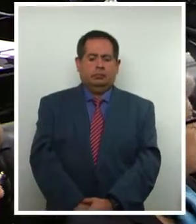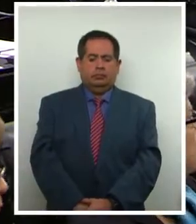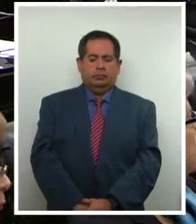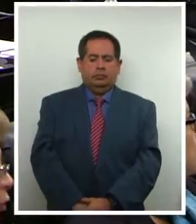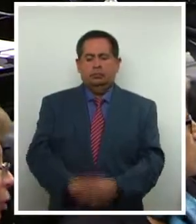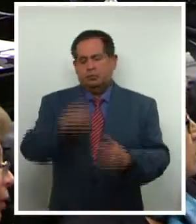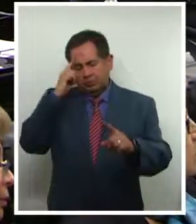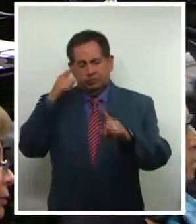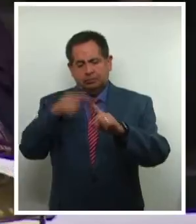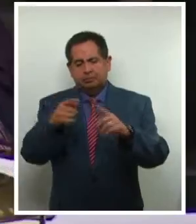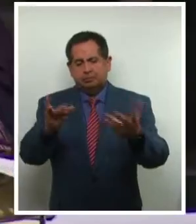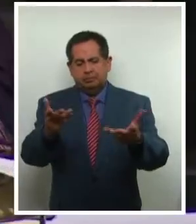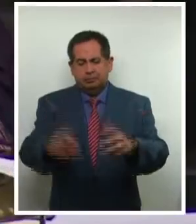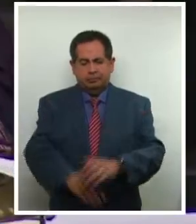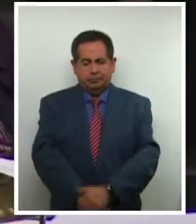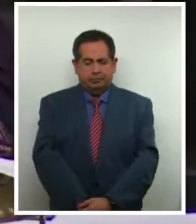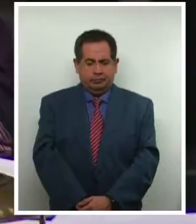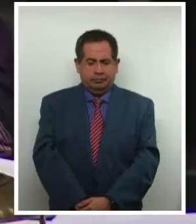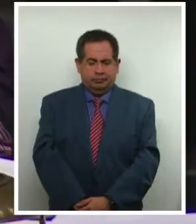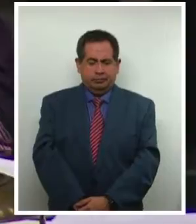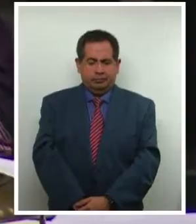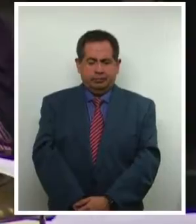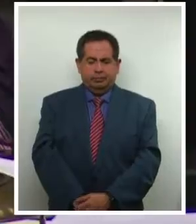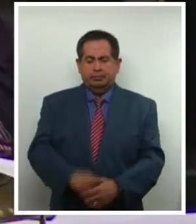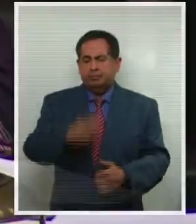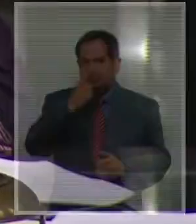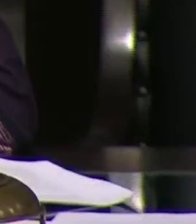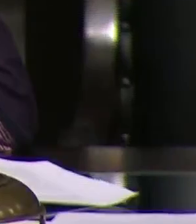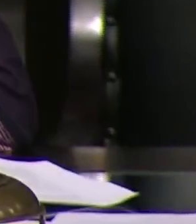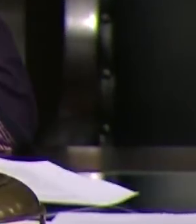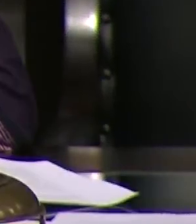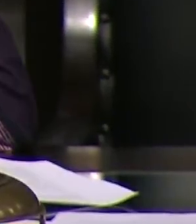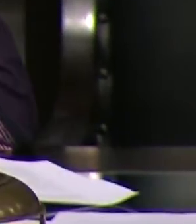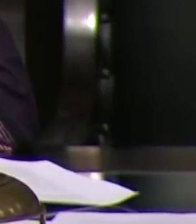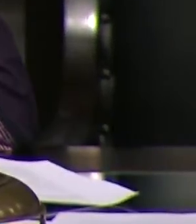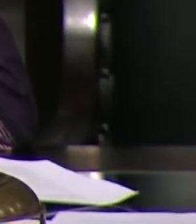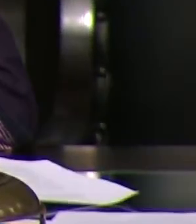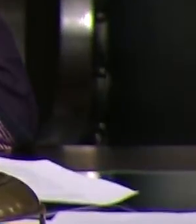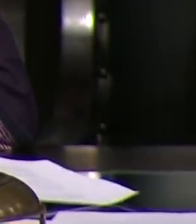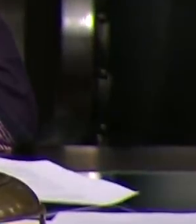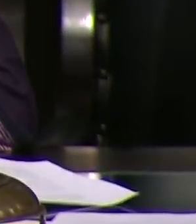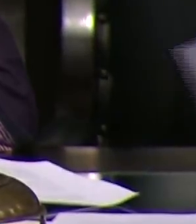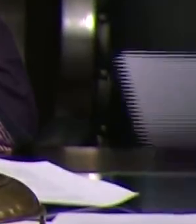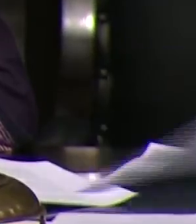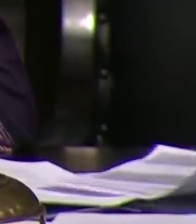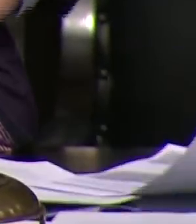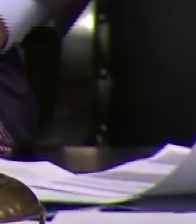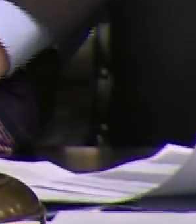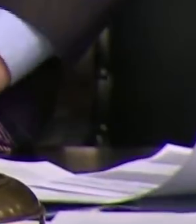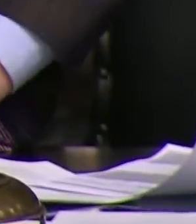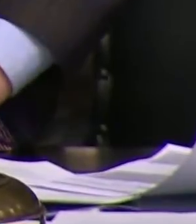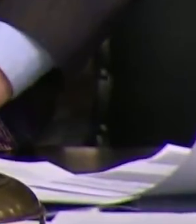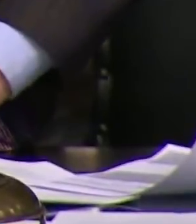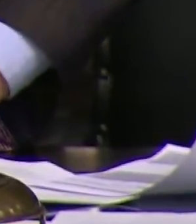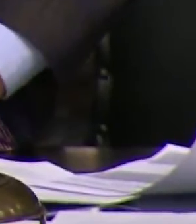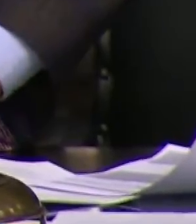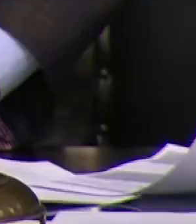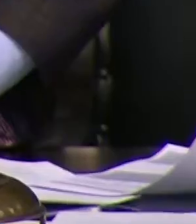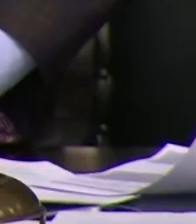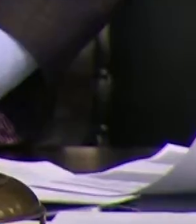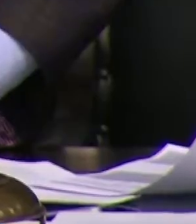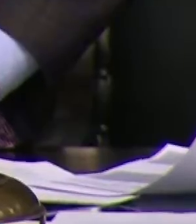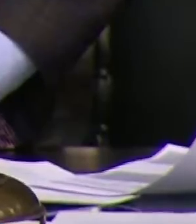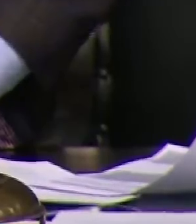¿Con qué objeto? Para decir lo siguiente, tengo entendido por la lectura que se hizo de las reservas